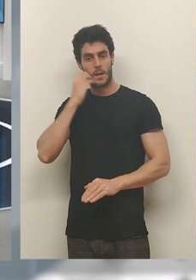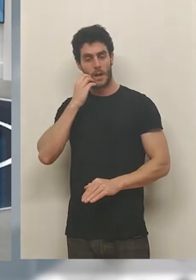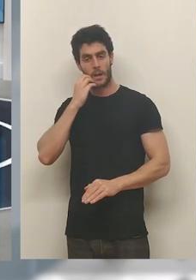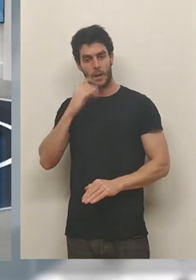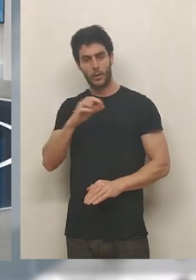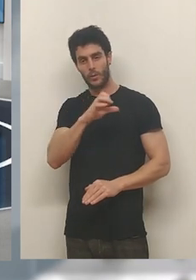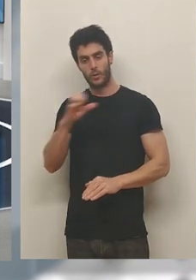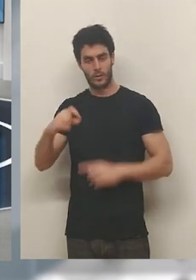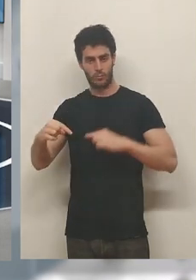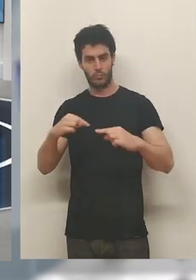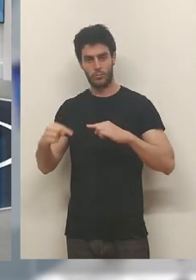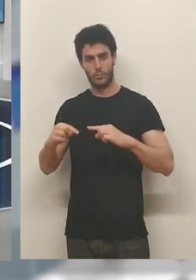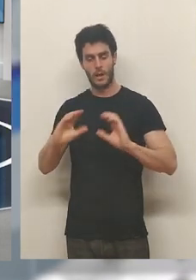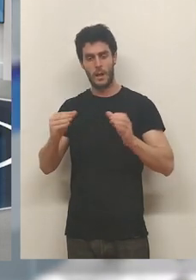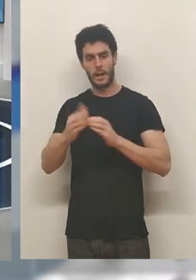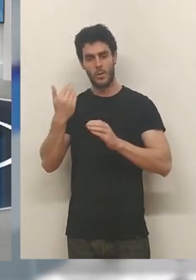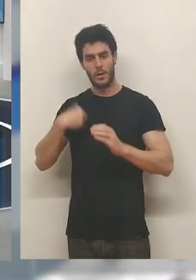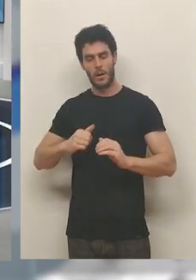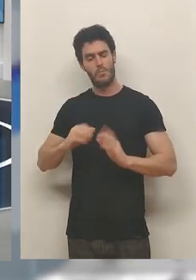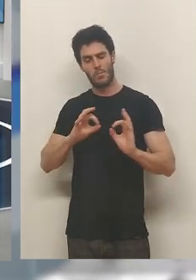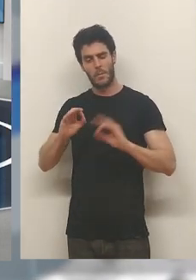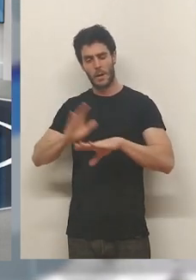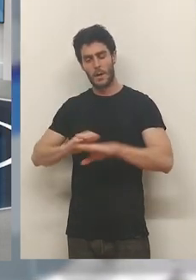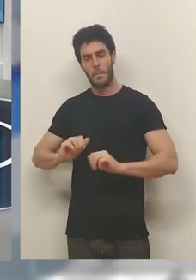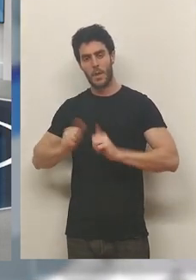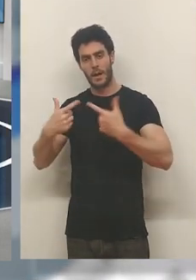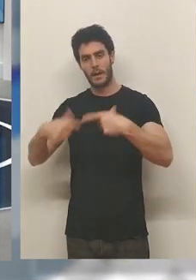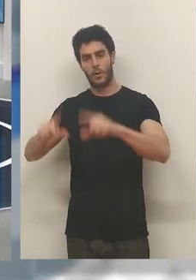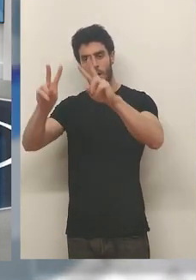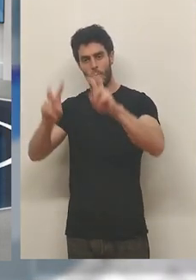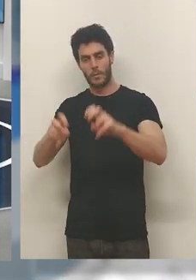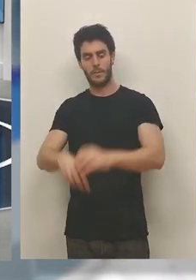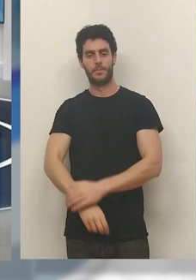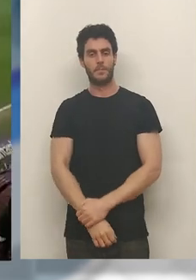Y en Nájara, con Hoshan al frente, el equipo se prepara para debutar en la categoría.